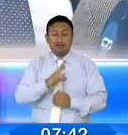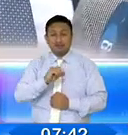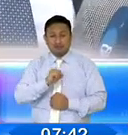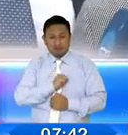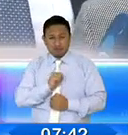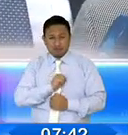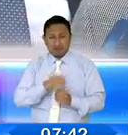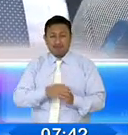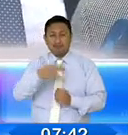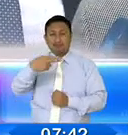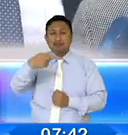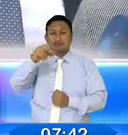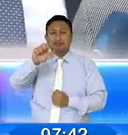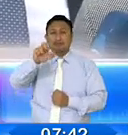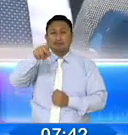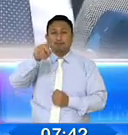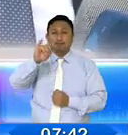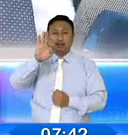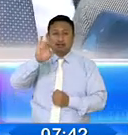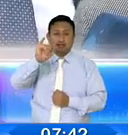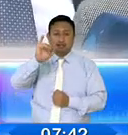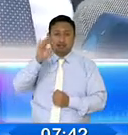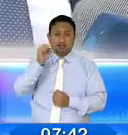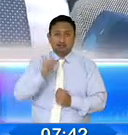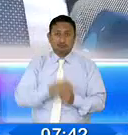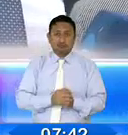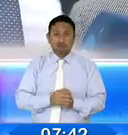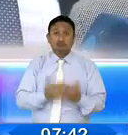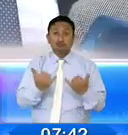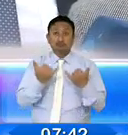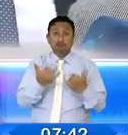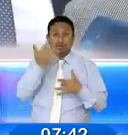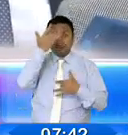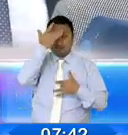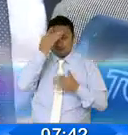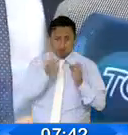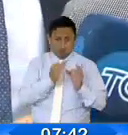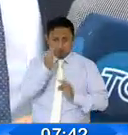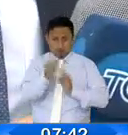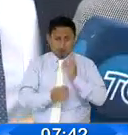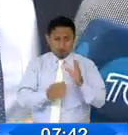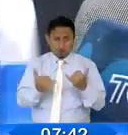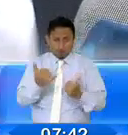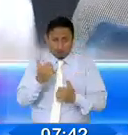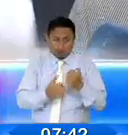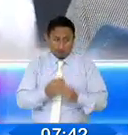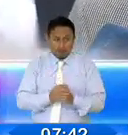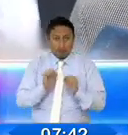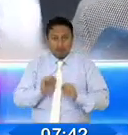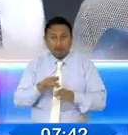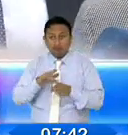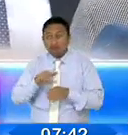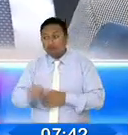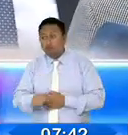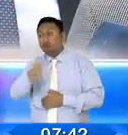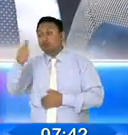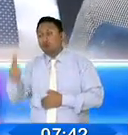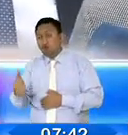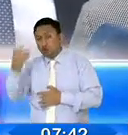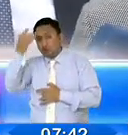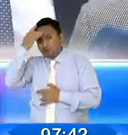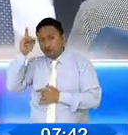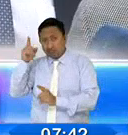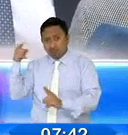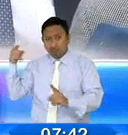que en una plena pandemia por el COVID-19 tengamos el riesgo de tener otra pandemia que afecte directamente a